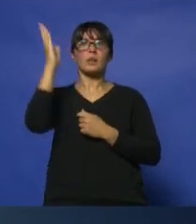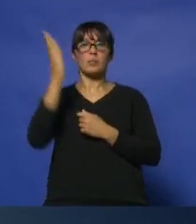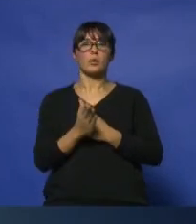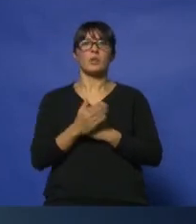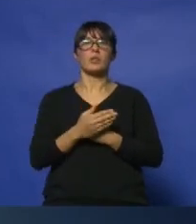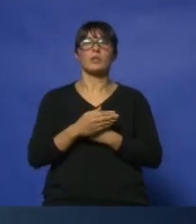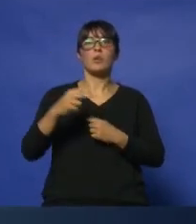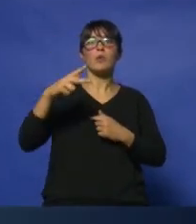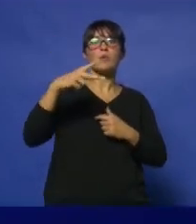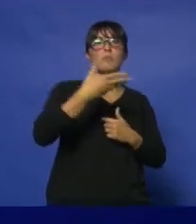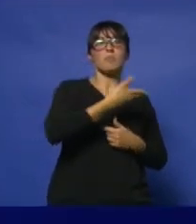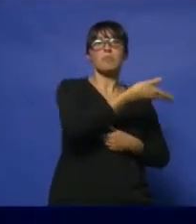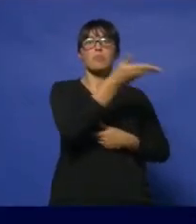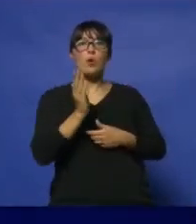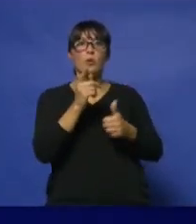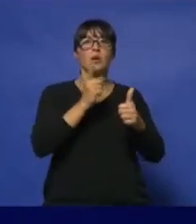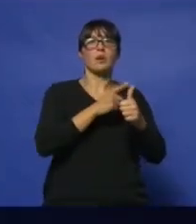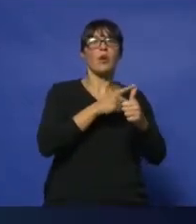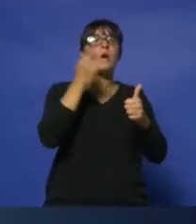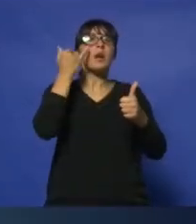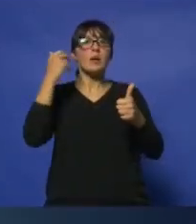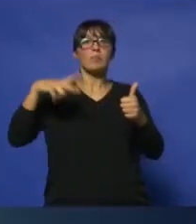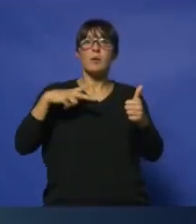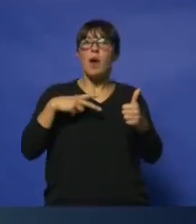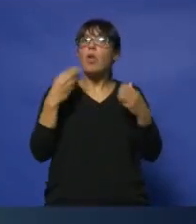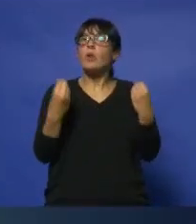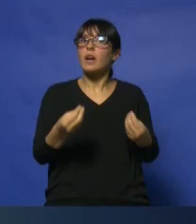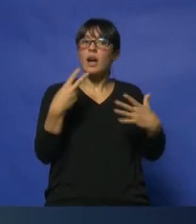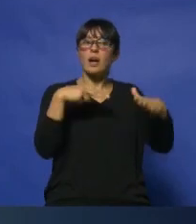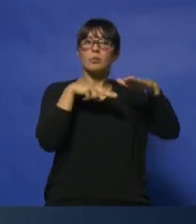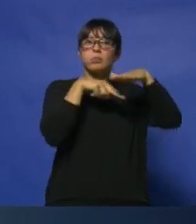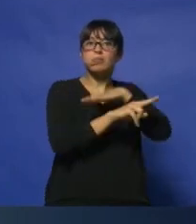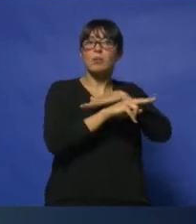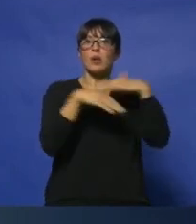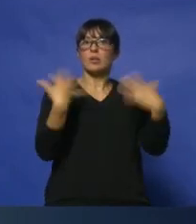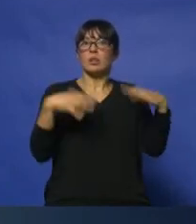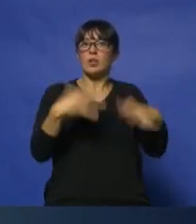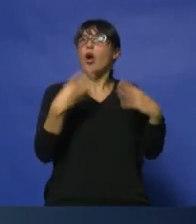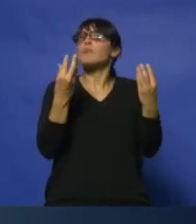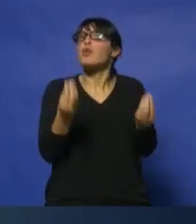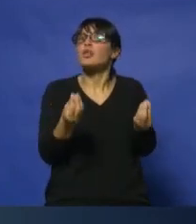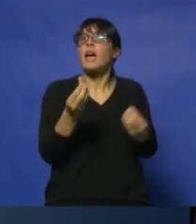está trabajando en la temporada en lo que se denomina cama caliente, casi al 100% de la ocupación. Pausa. Creo que